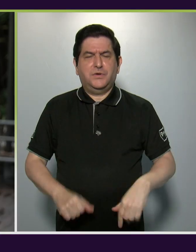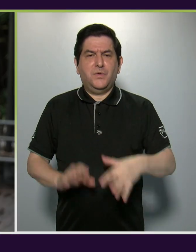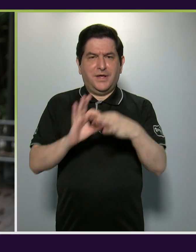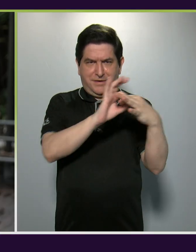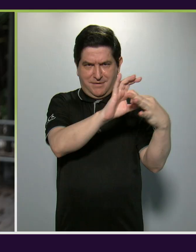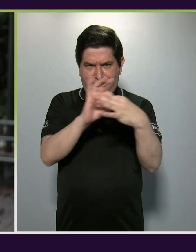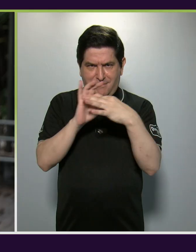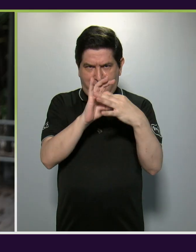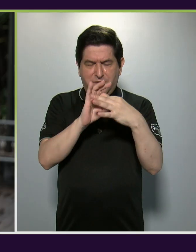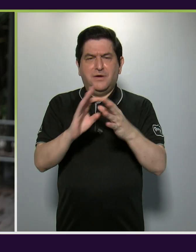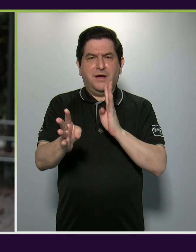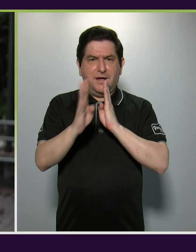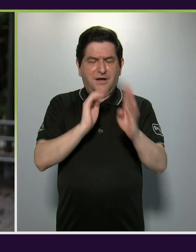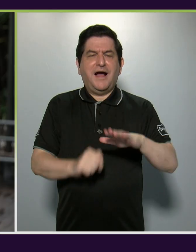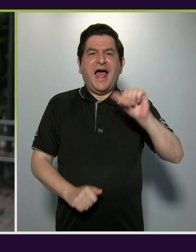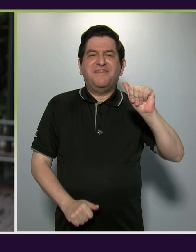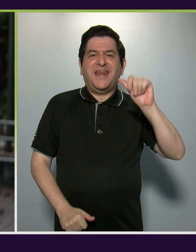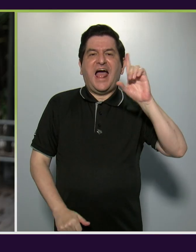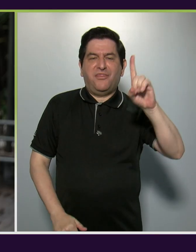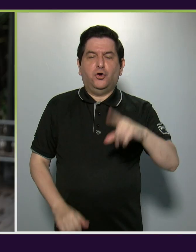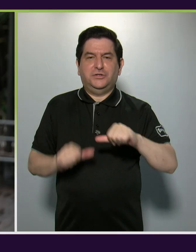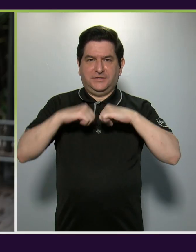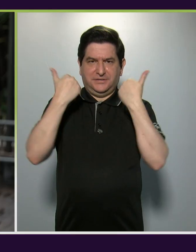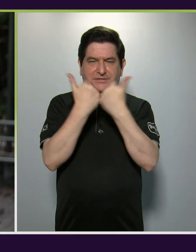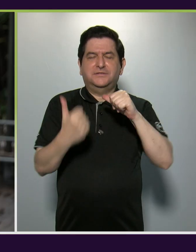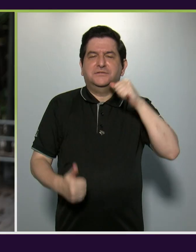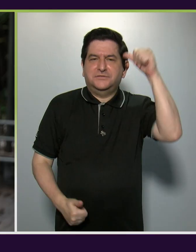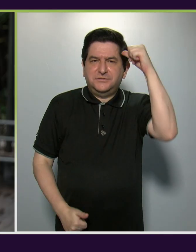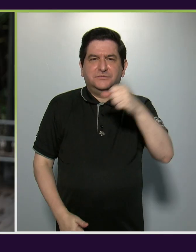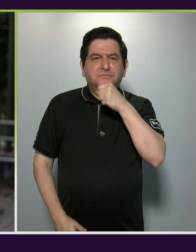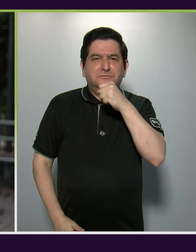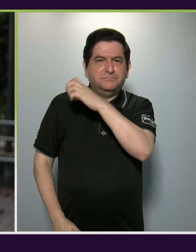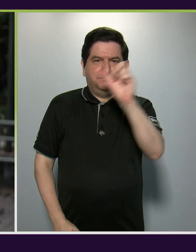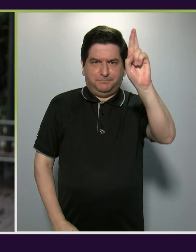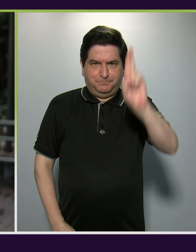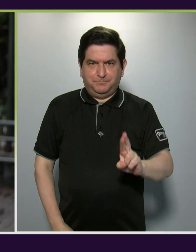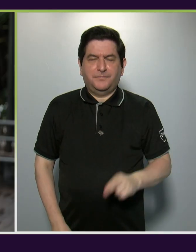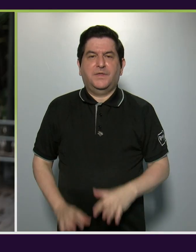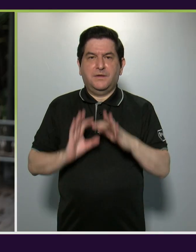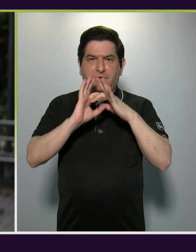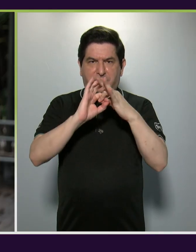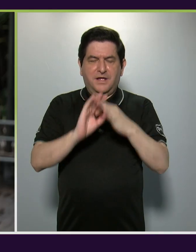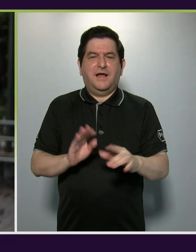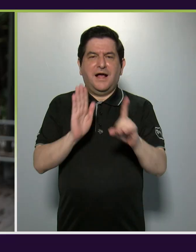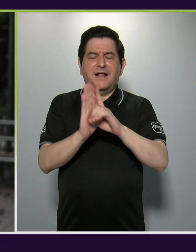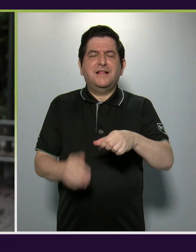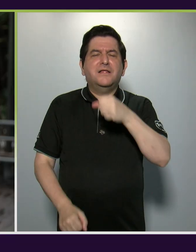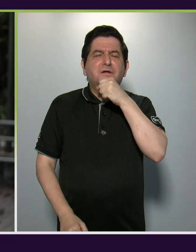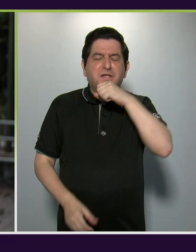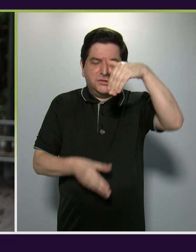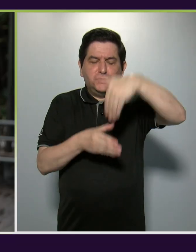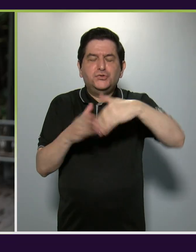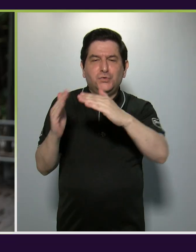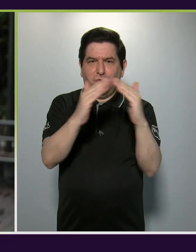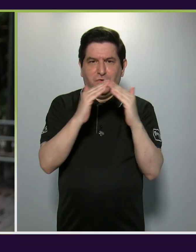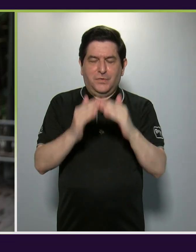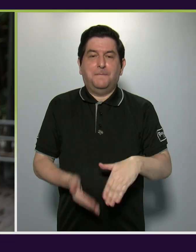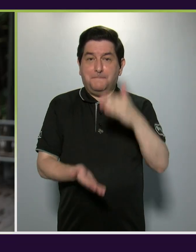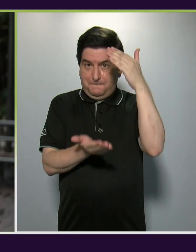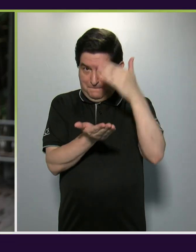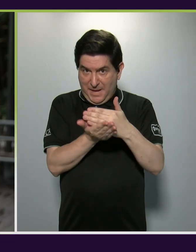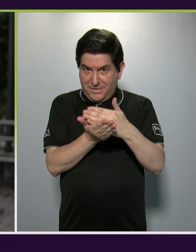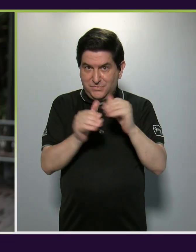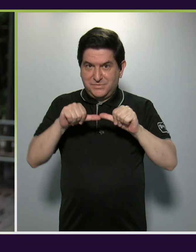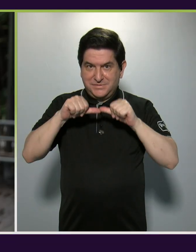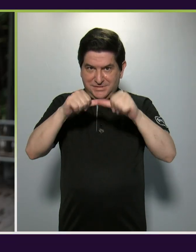Nexos para conversar con Andrea Dota de la Asociación Gerontológica Costarricense sobre el derecho a envejecer en comunidad. Vamos a una pausa cortita